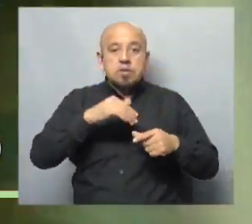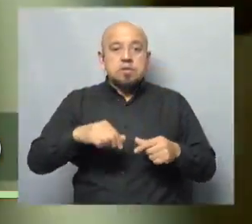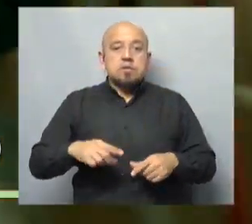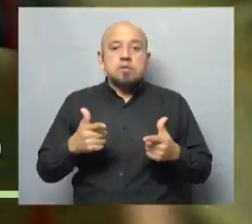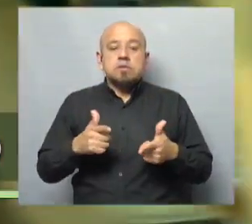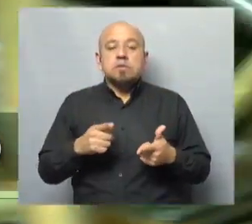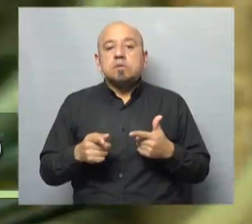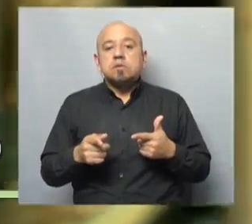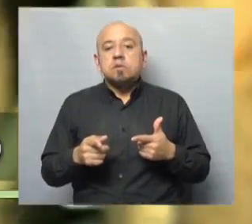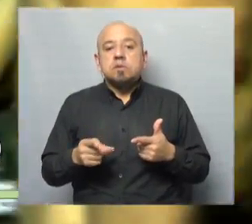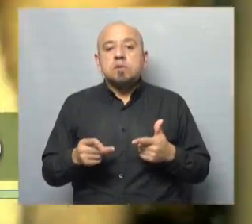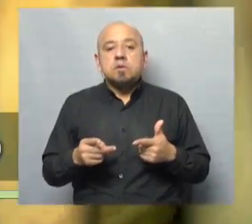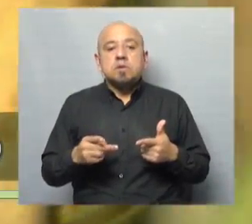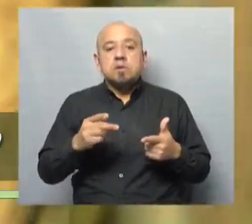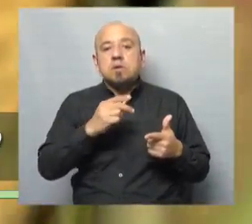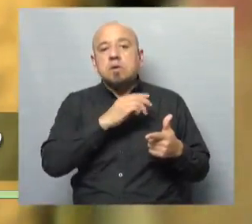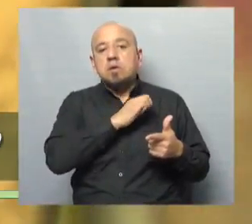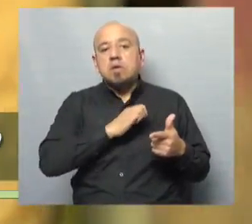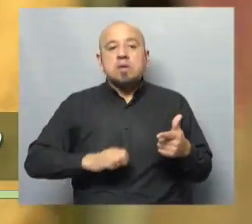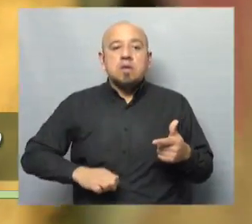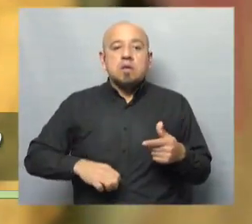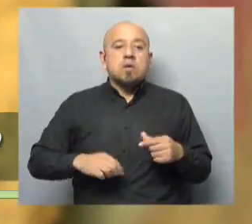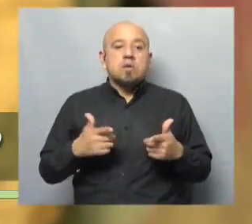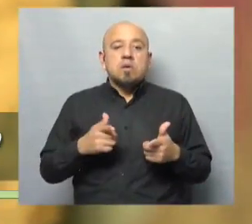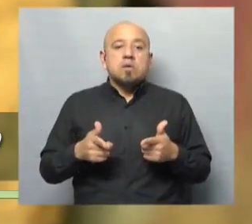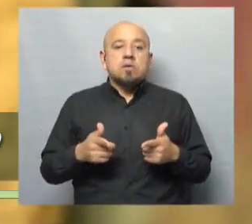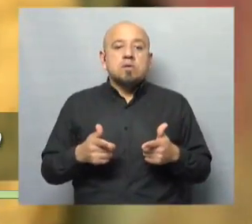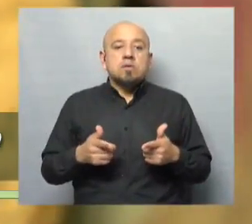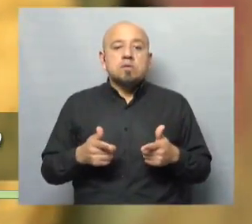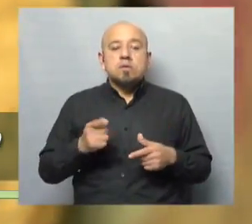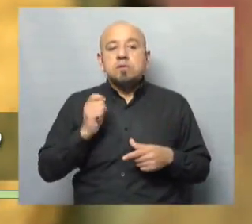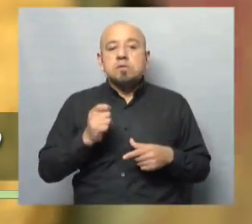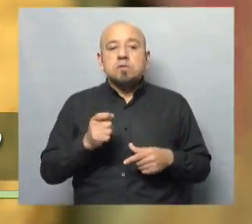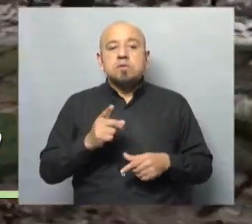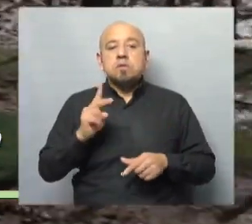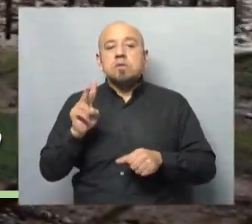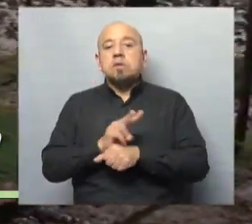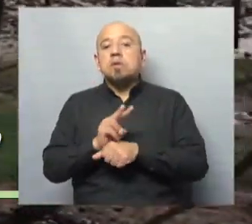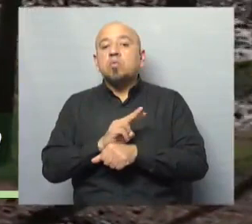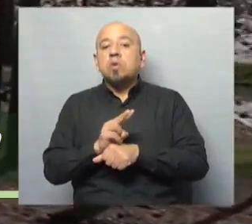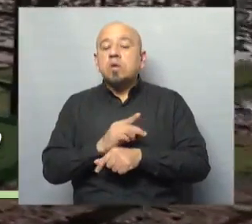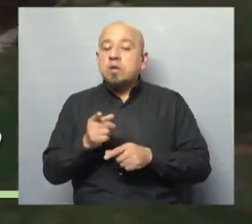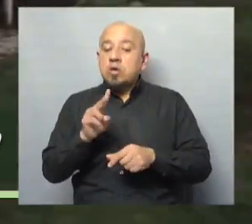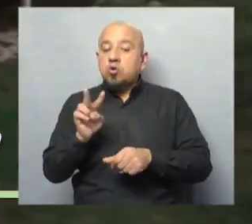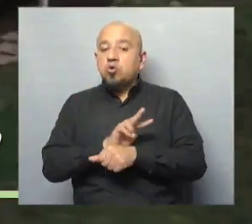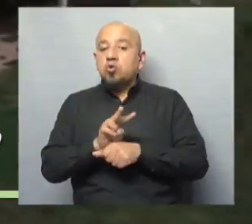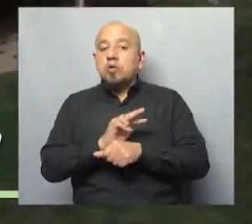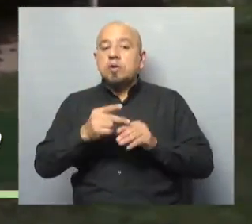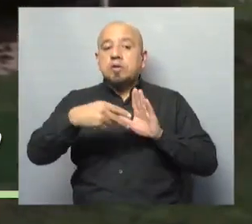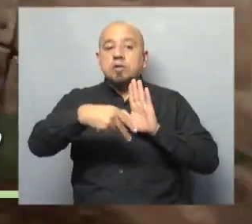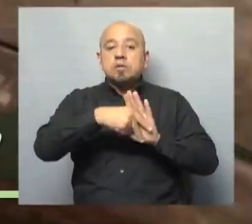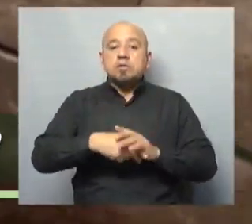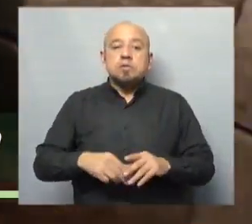presencia del estado de quienes tienen que regular esta normativa de quienes no están